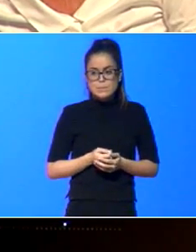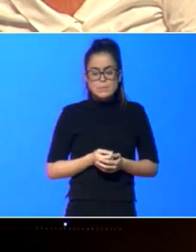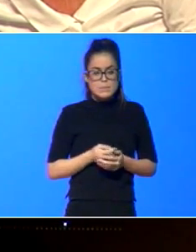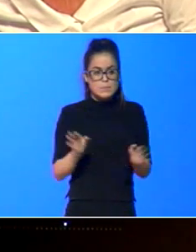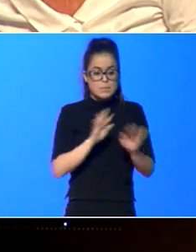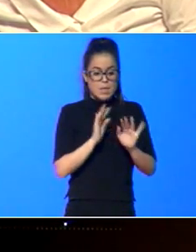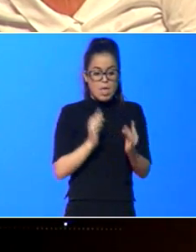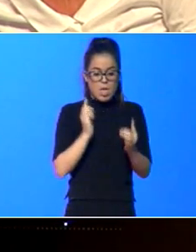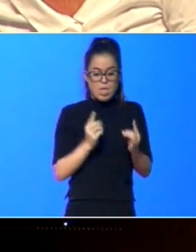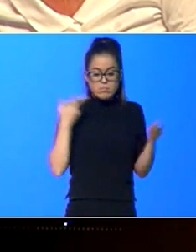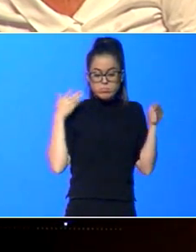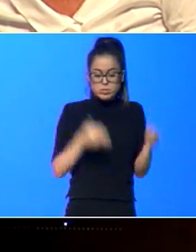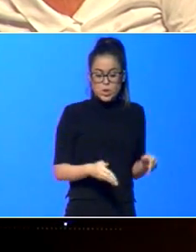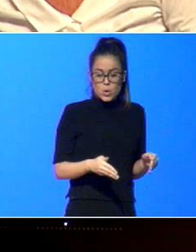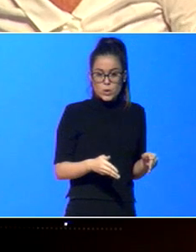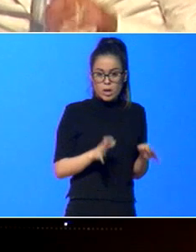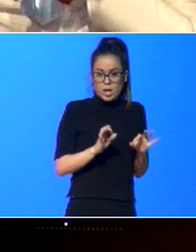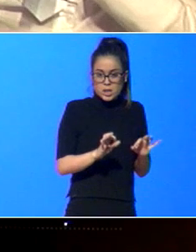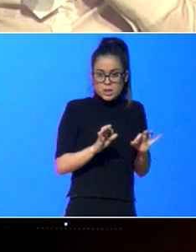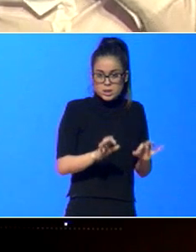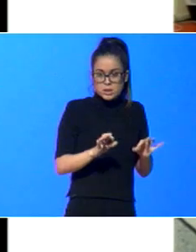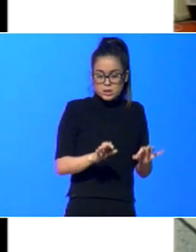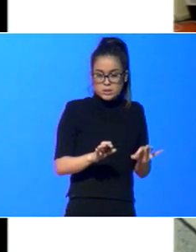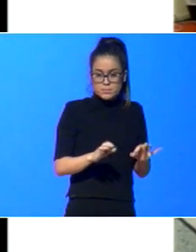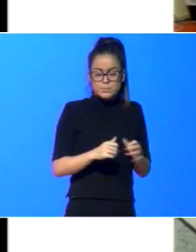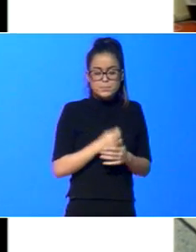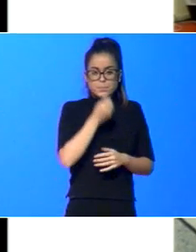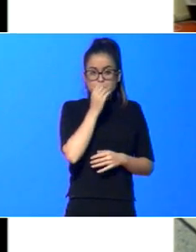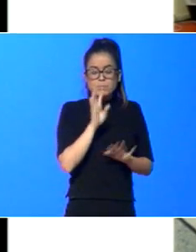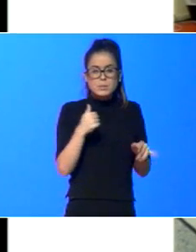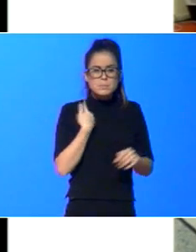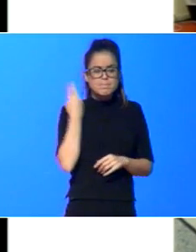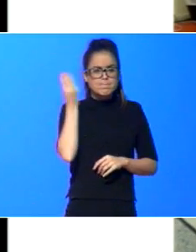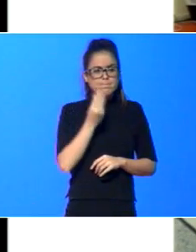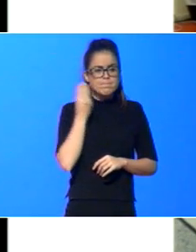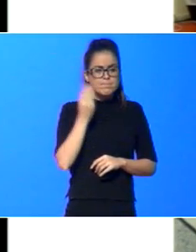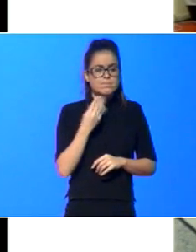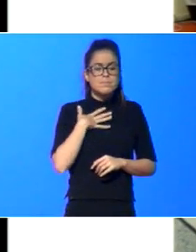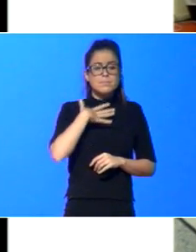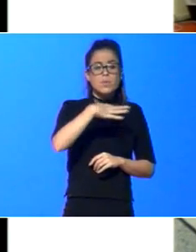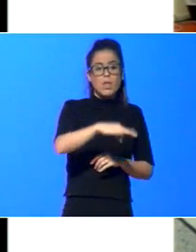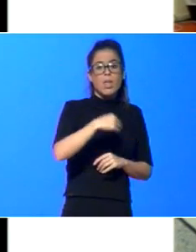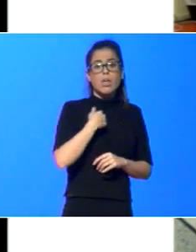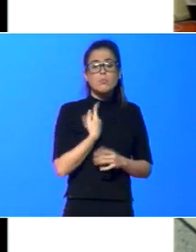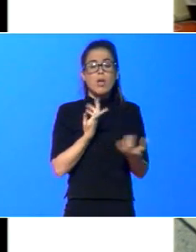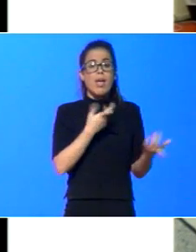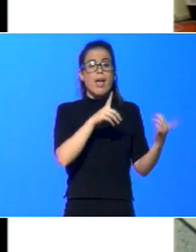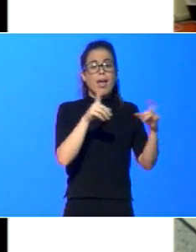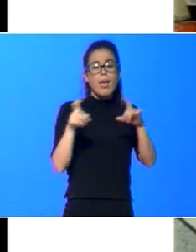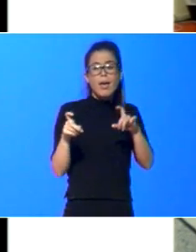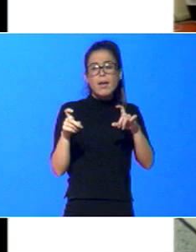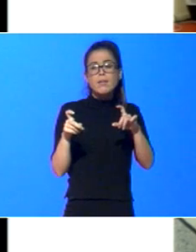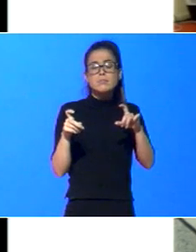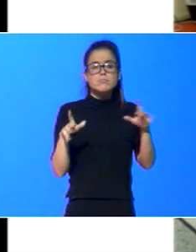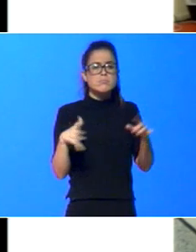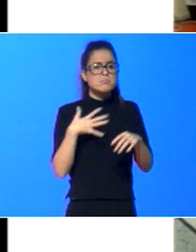konkretu batzun partaide diran jentia berbetan, ez? Baina nik uste dut, eta horregaitik igual argazkizetan eta agertuko dira danetariko umiak,